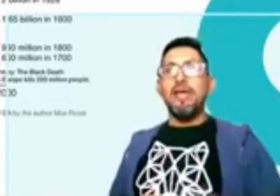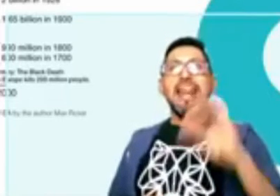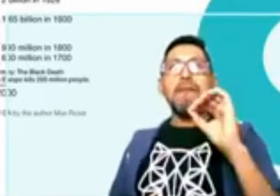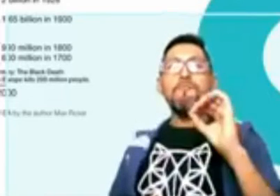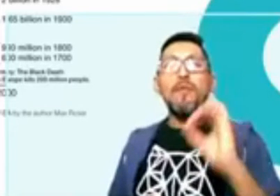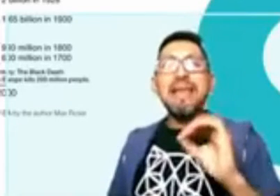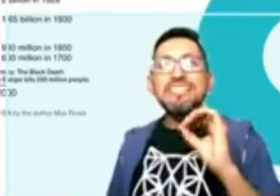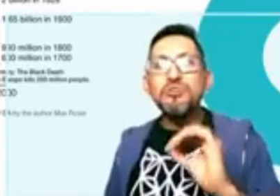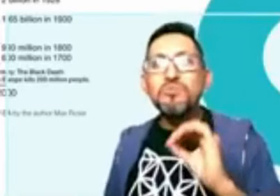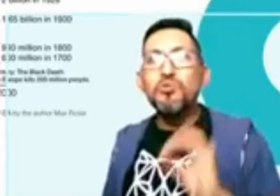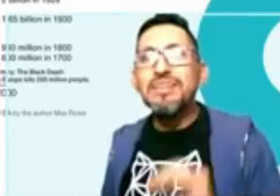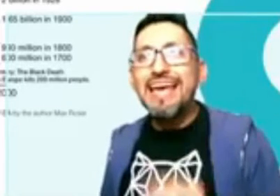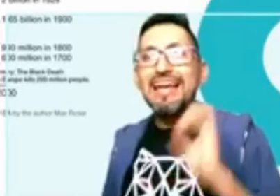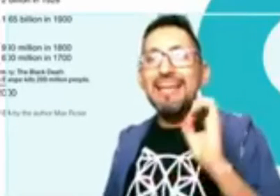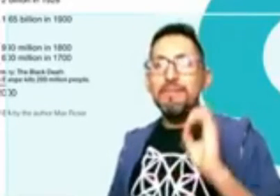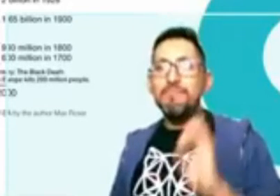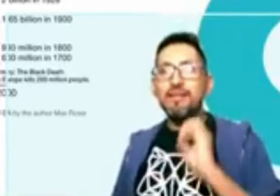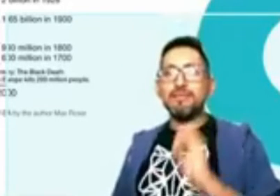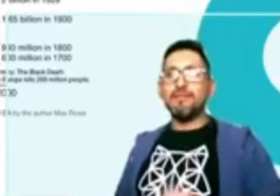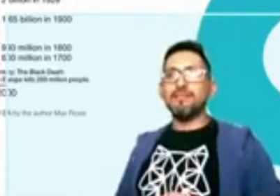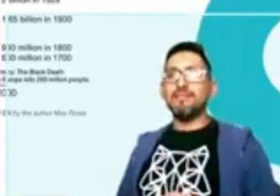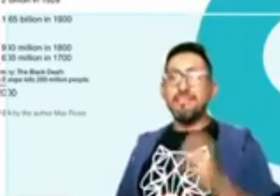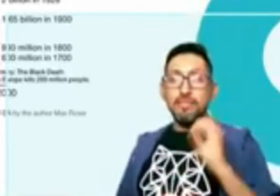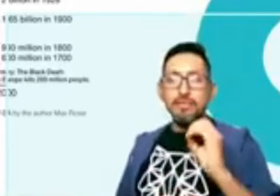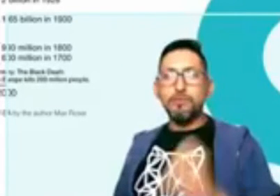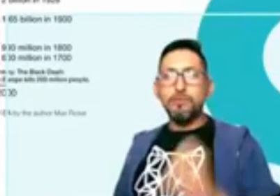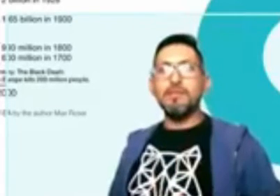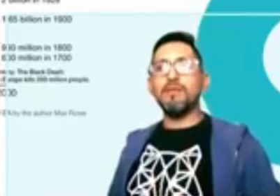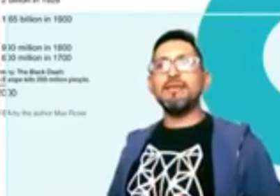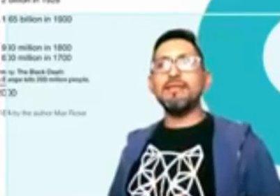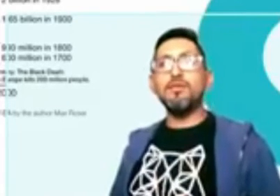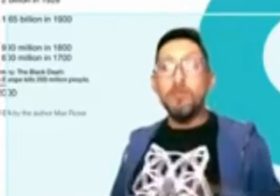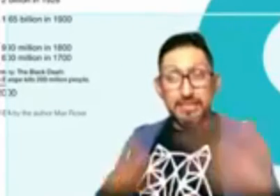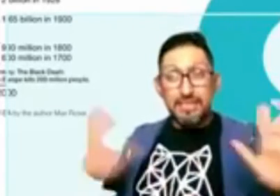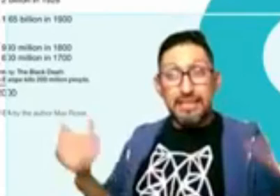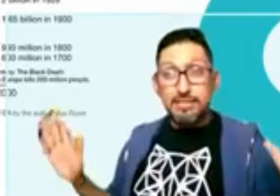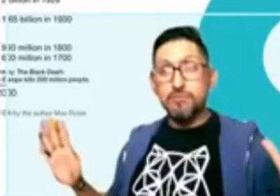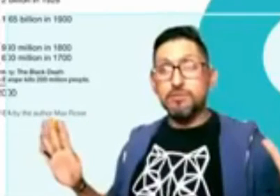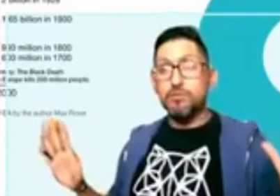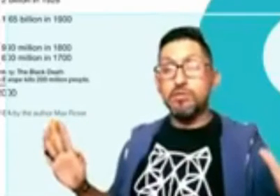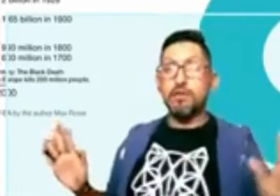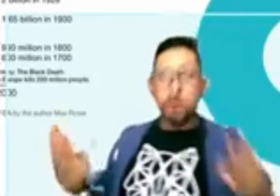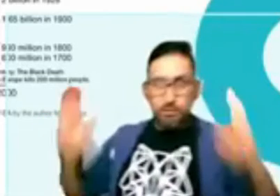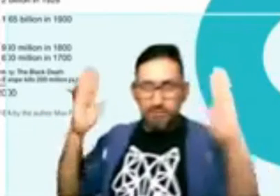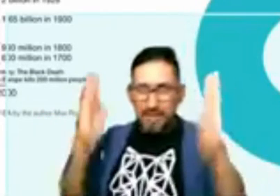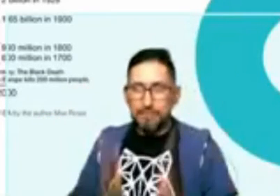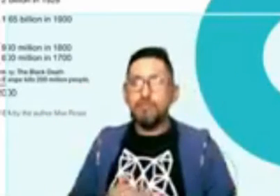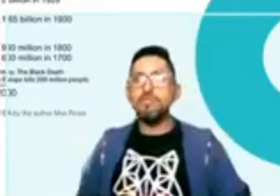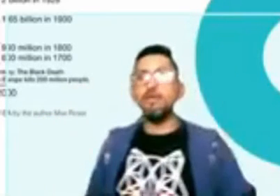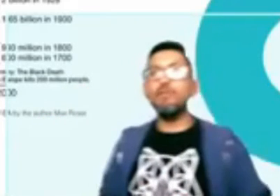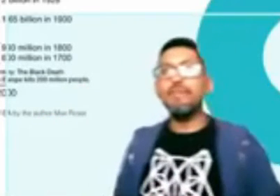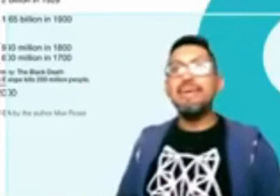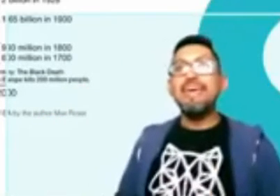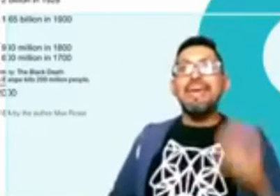1975. La población mundial de 1975, o sea, aproximadamente 45 años, ni siquiera un siglo, sino la mitad